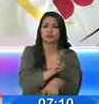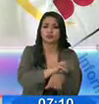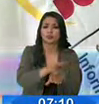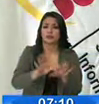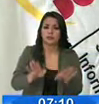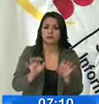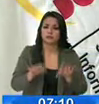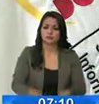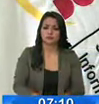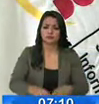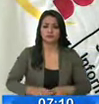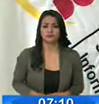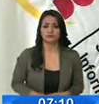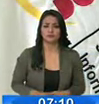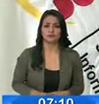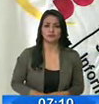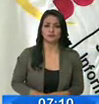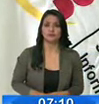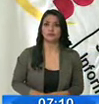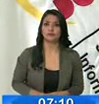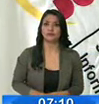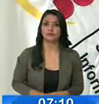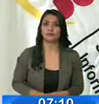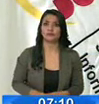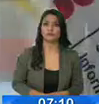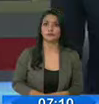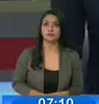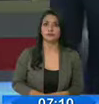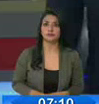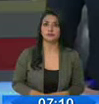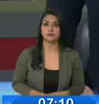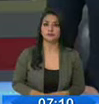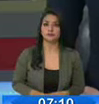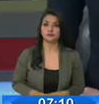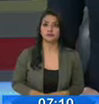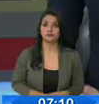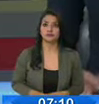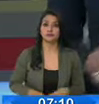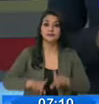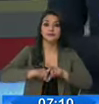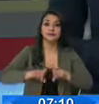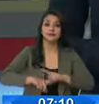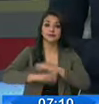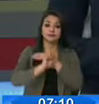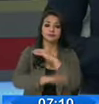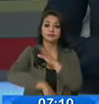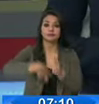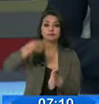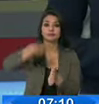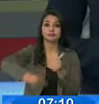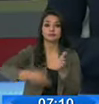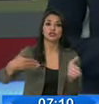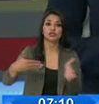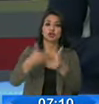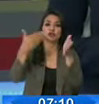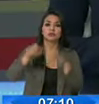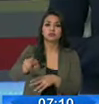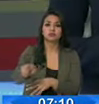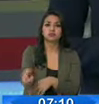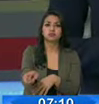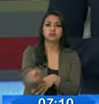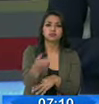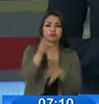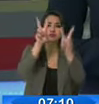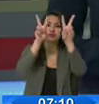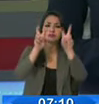superintendencia. Informó Héctor Romero. Varias sanciones económicas en contra de medios de comunicación salieron de